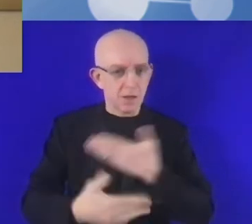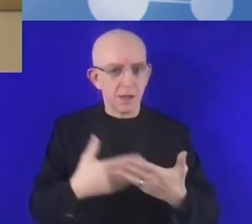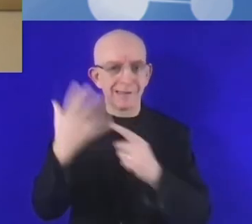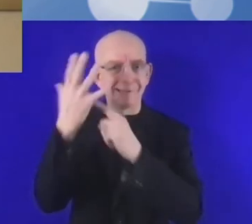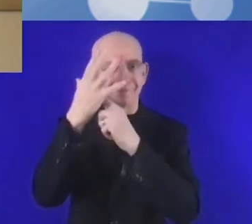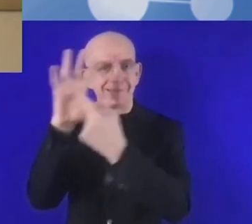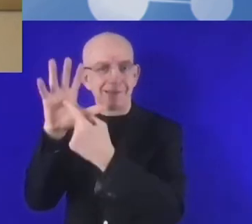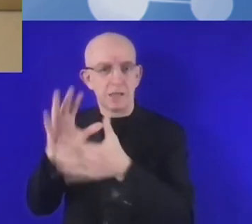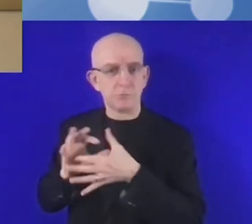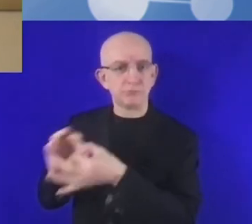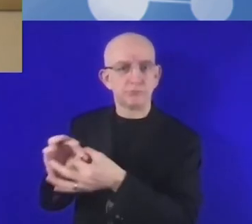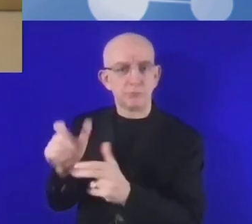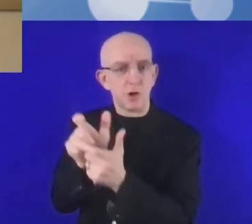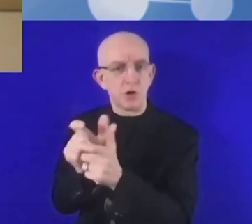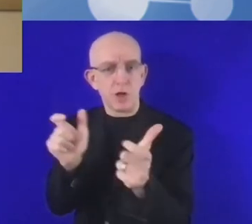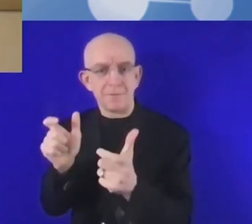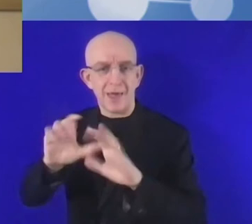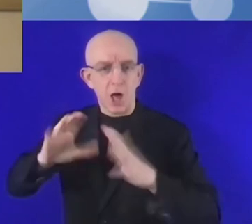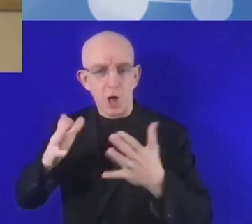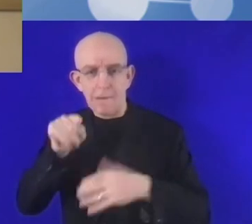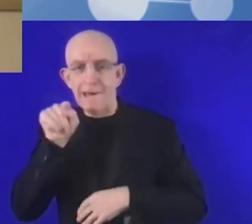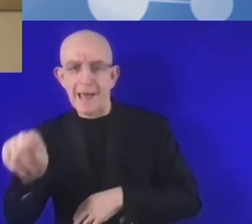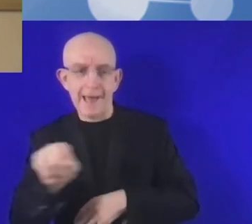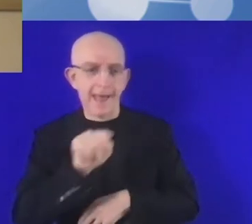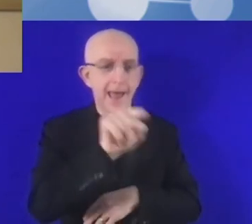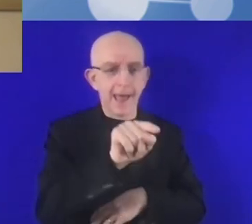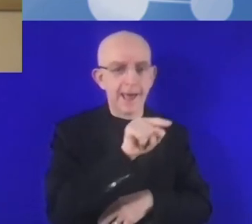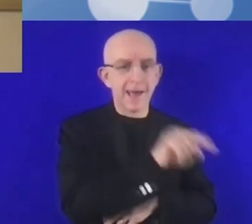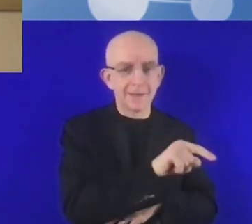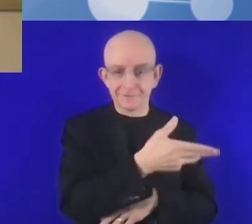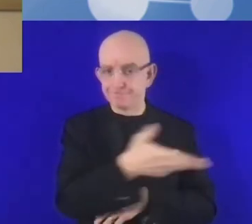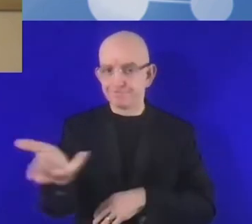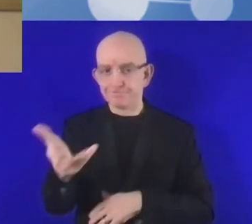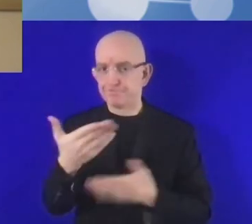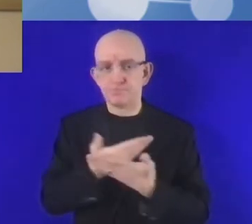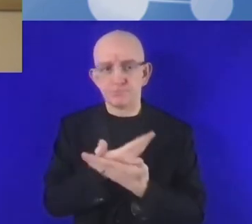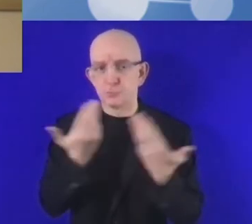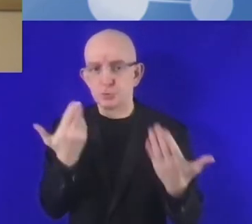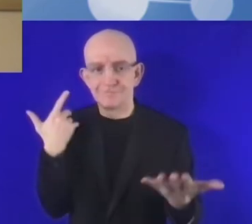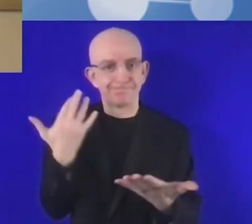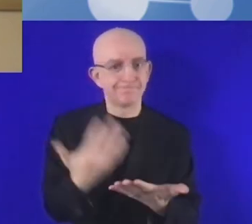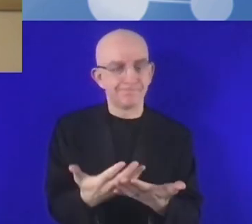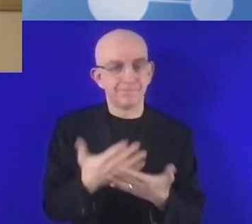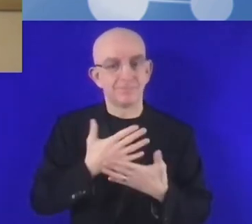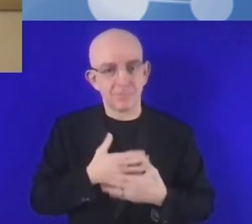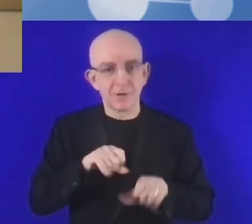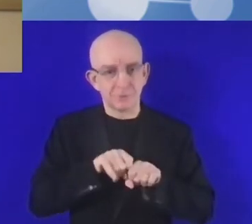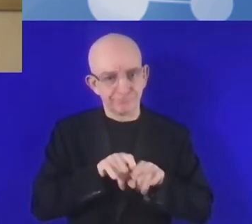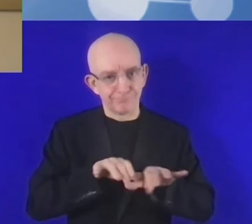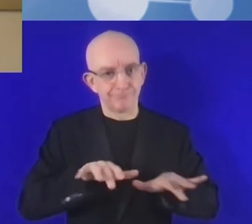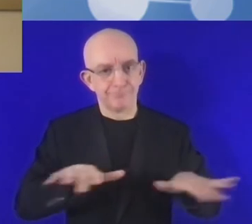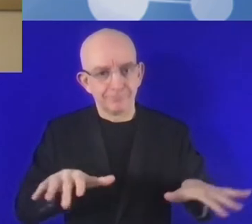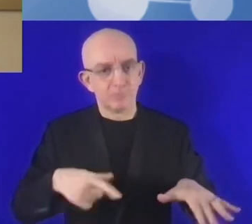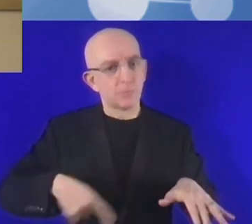ayudar a acelerar este proceso. Queremos aprovechar tecnologías alternativas modernas para asegurar el